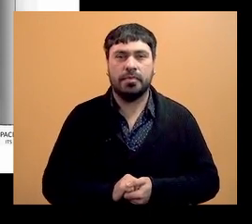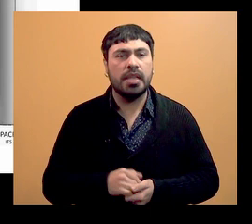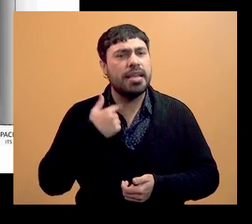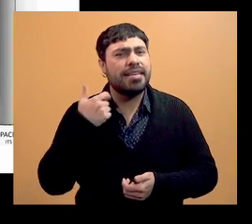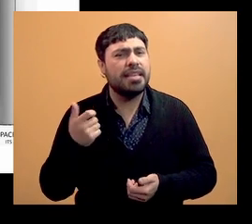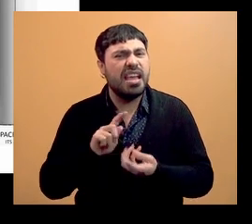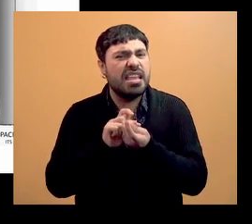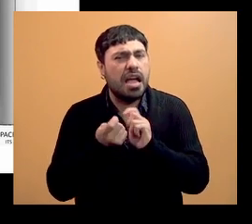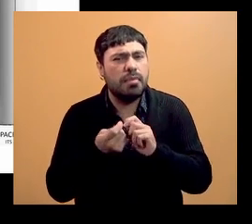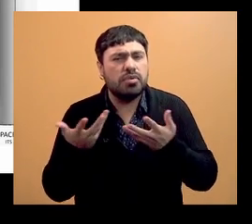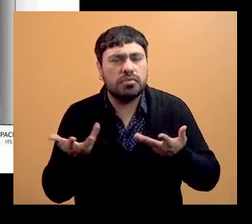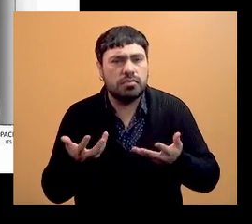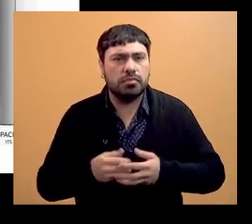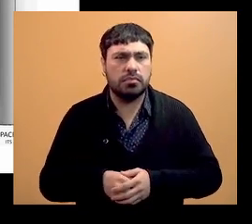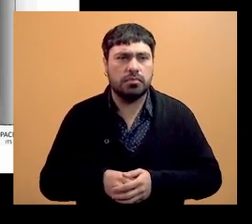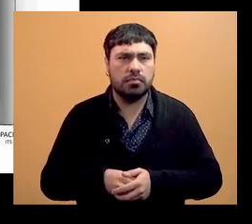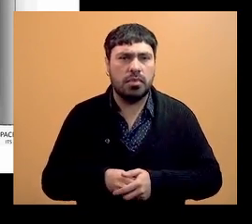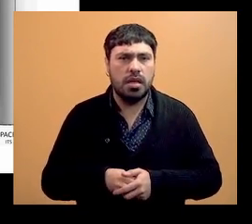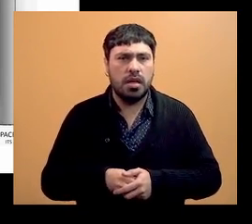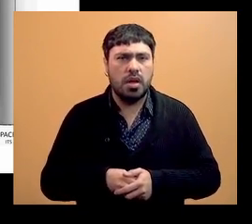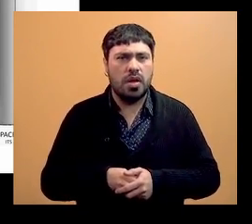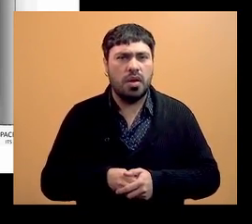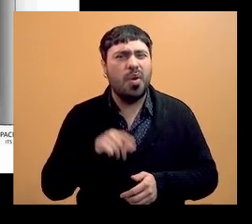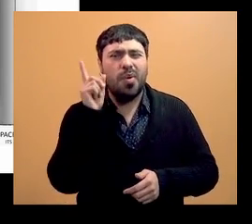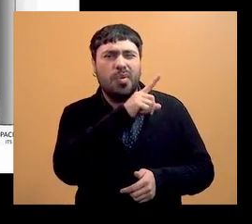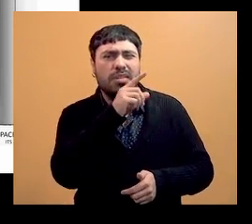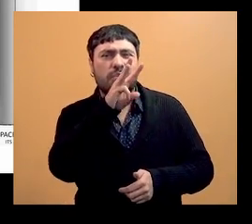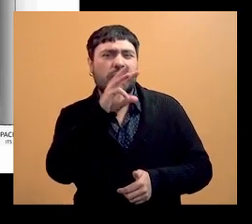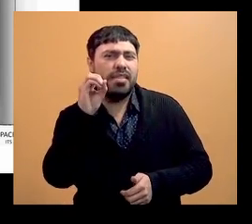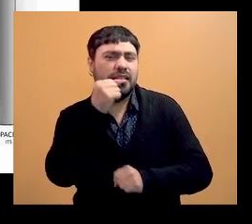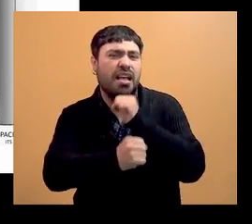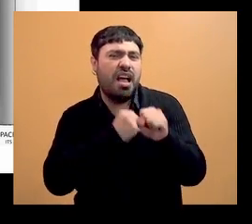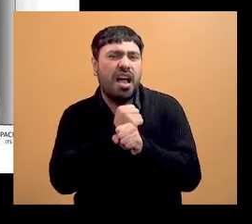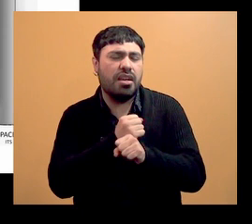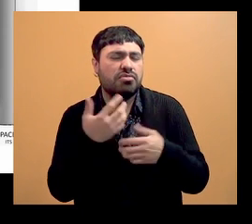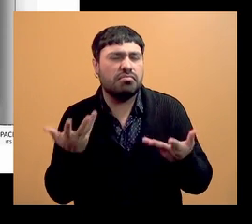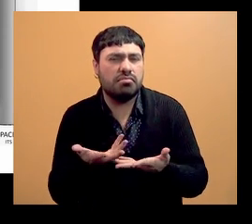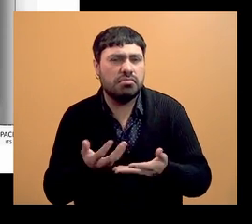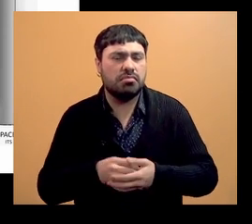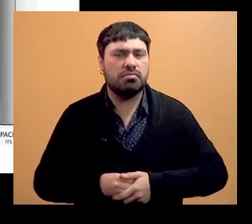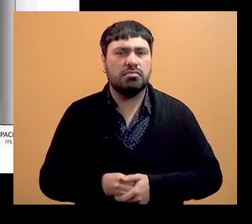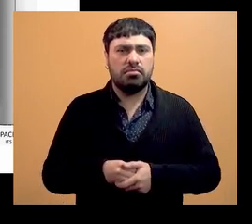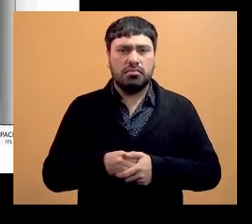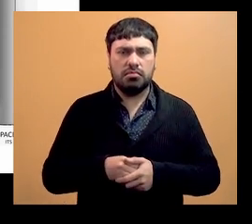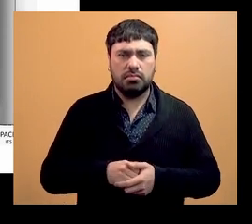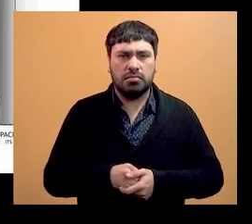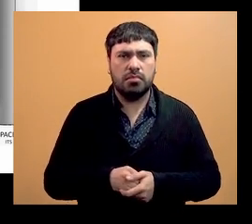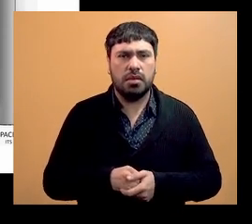últimas 2 y hasta 3 décadas, si queremos estirarlo un poco, es la integración de privados dentro de